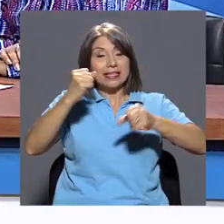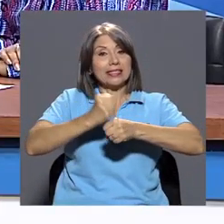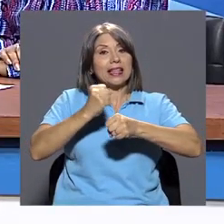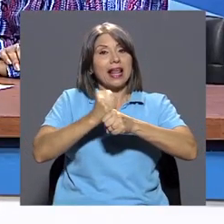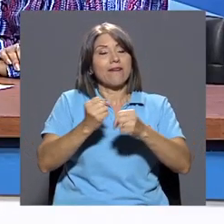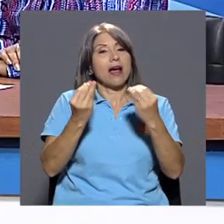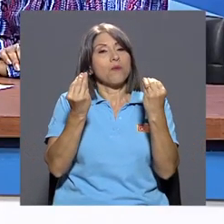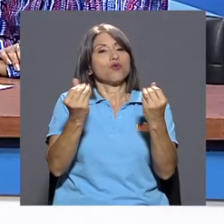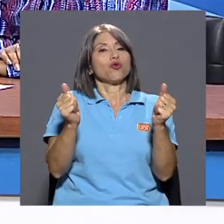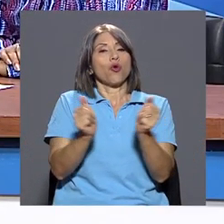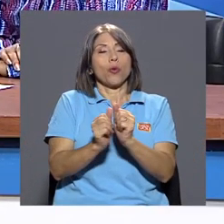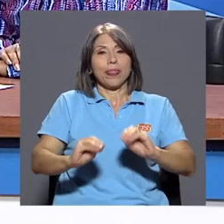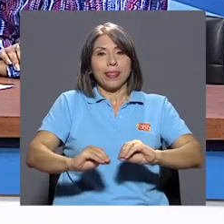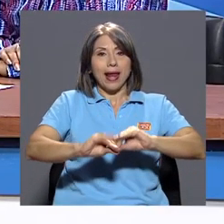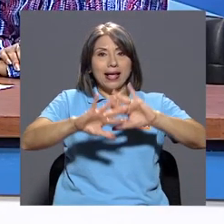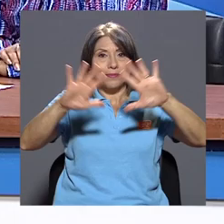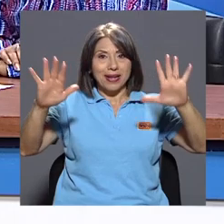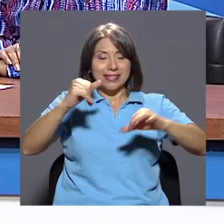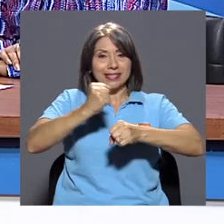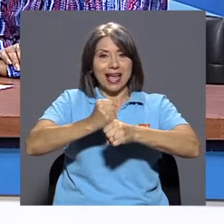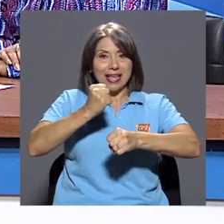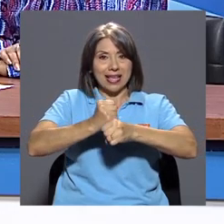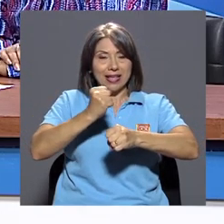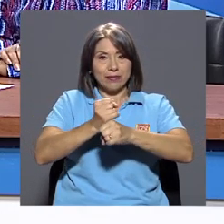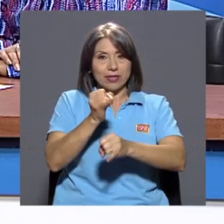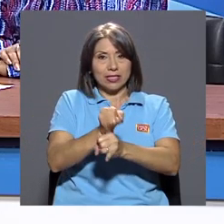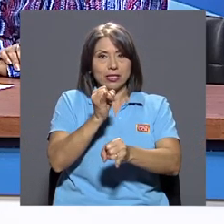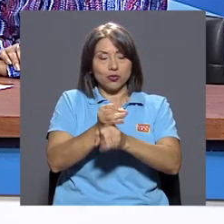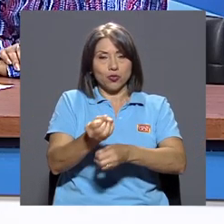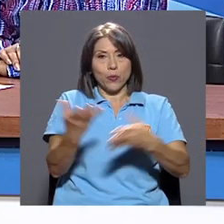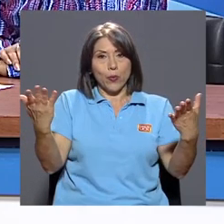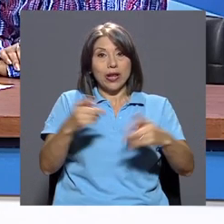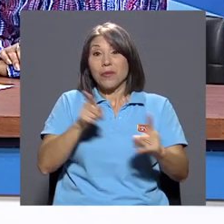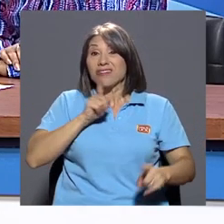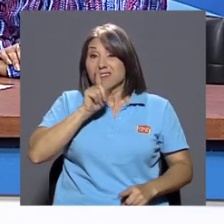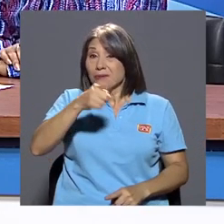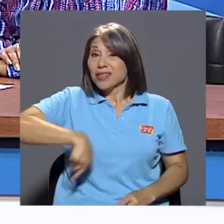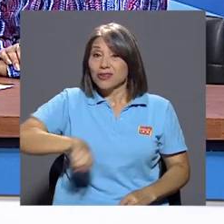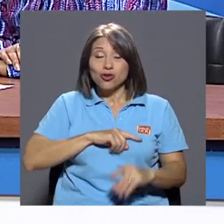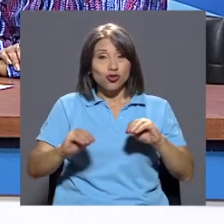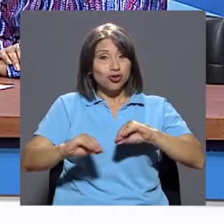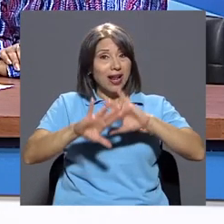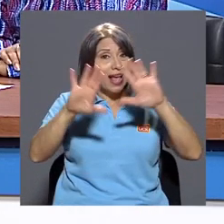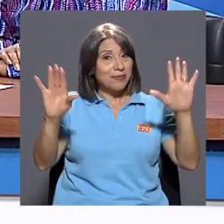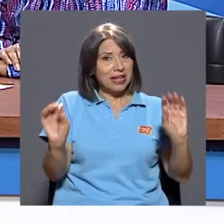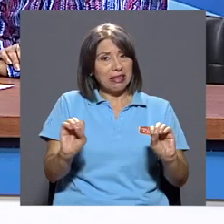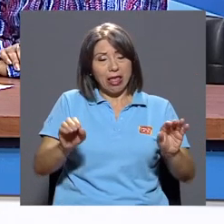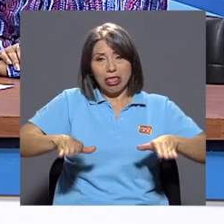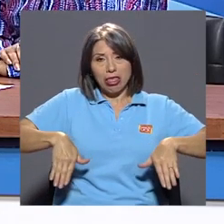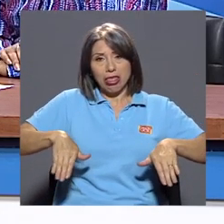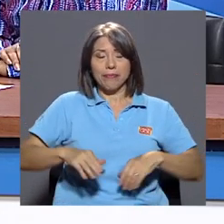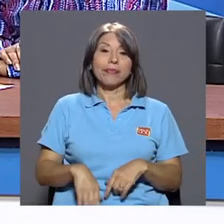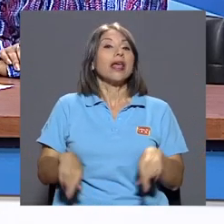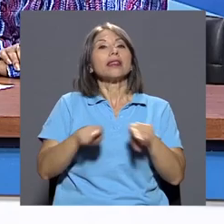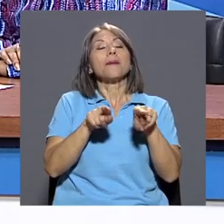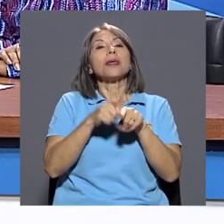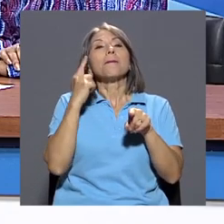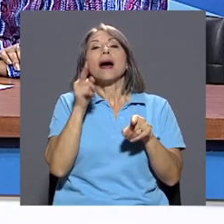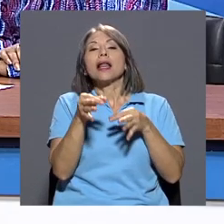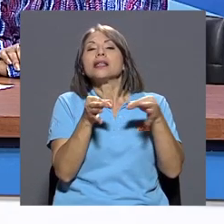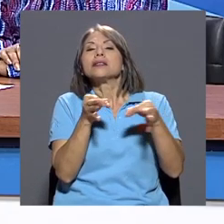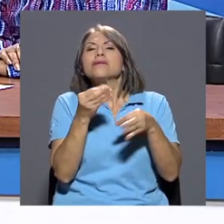transparencia y la institucionalidad pero realmente no estamos siendo transparentes y en el tema de rendición de cuentas, a la hora de rendir cuentas las instituciones